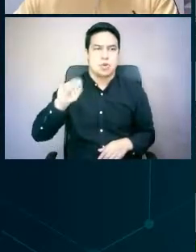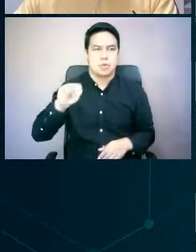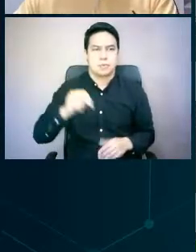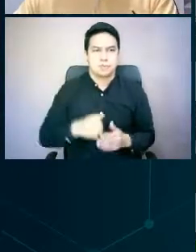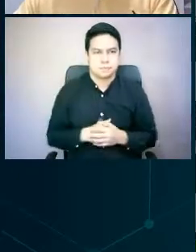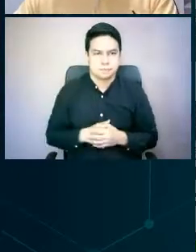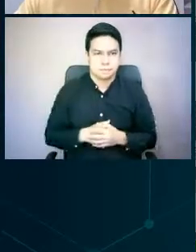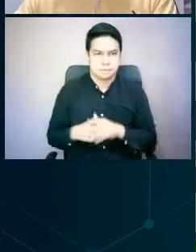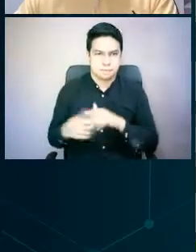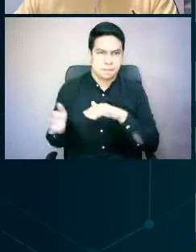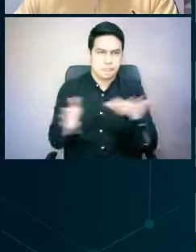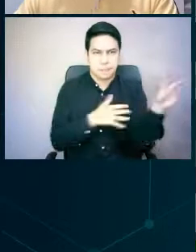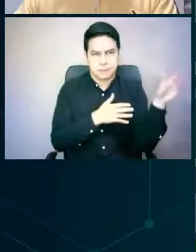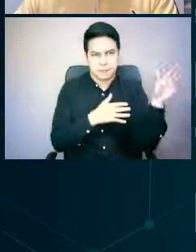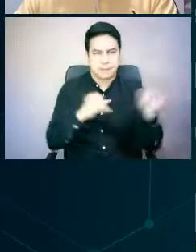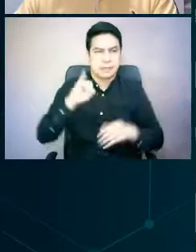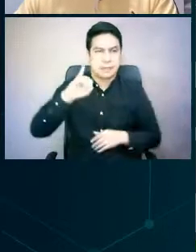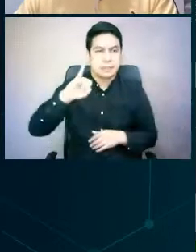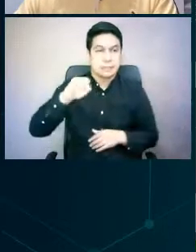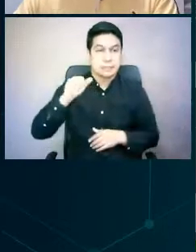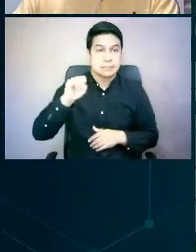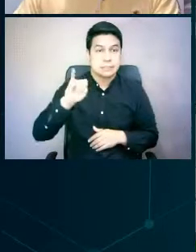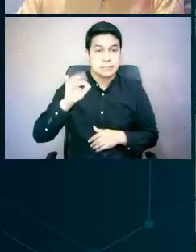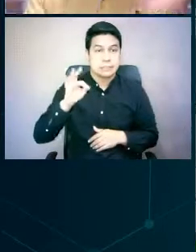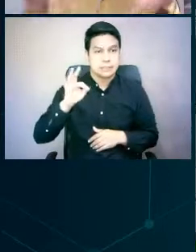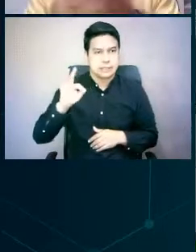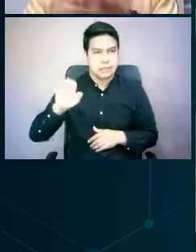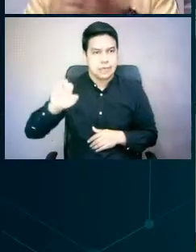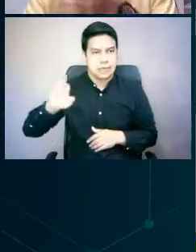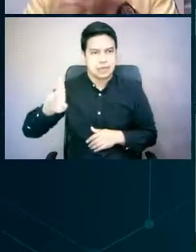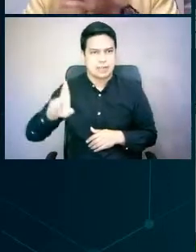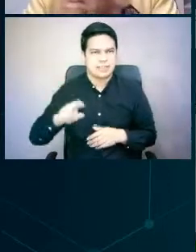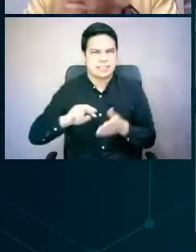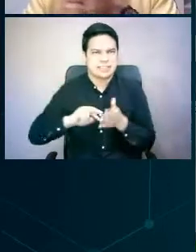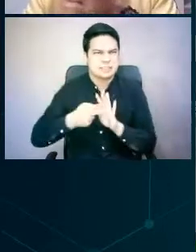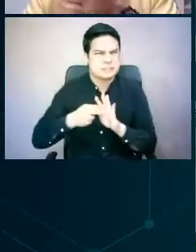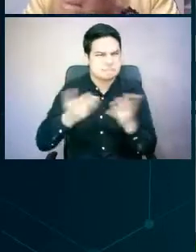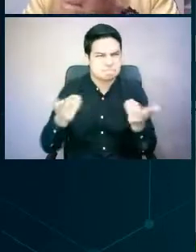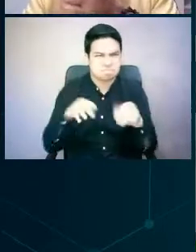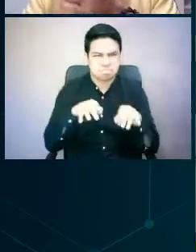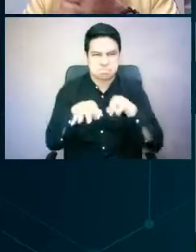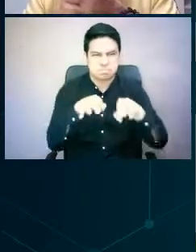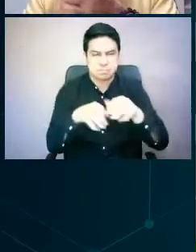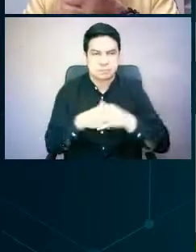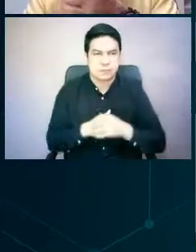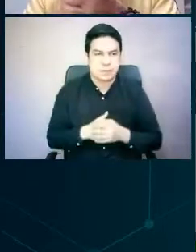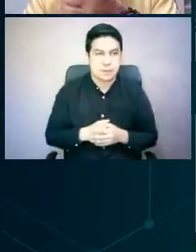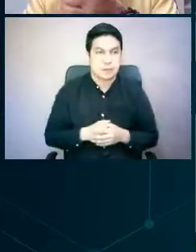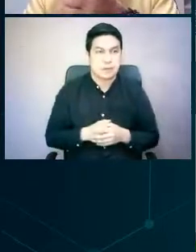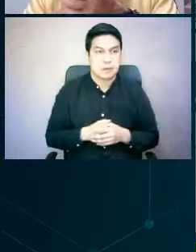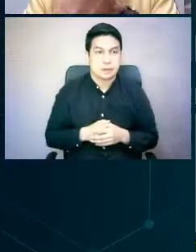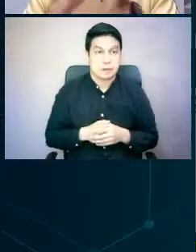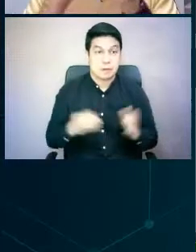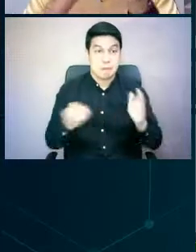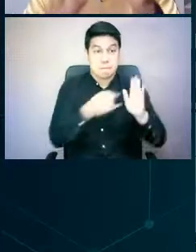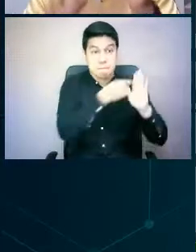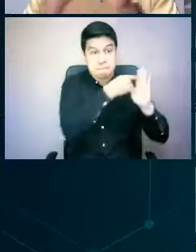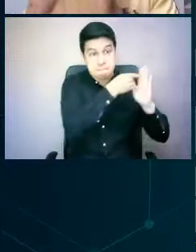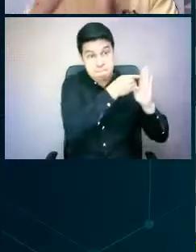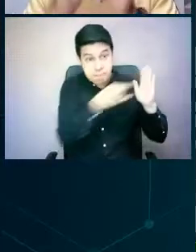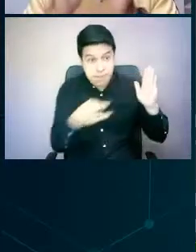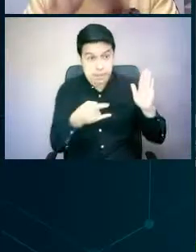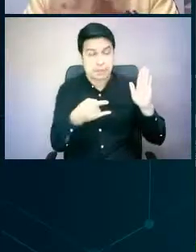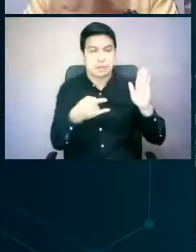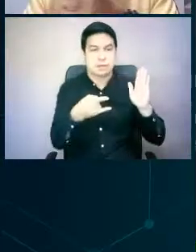El jitter o variación del retardo. Jitter se define como la variación de los instantes de una señal digital desde su